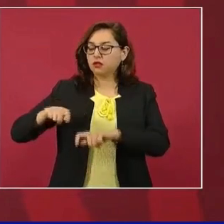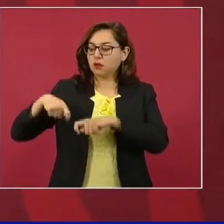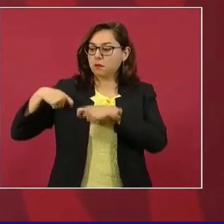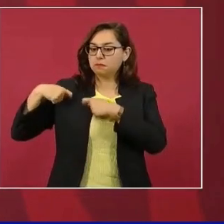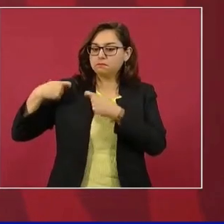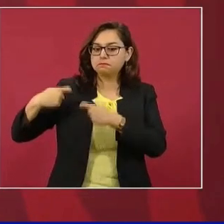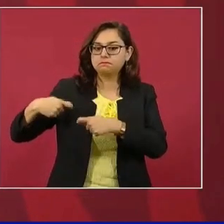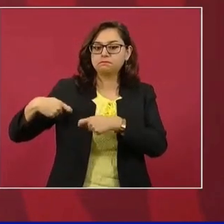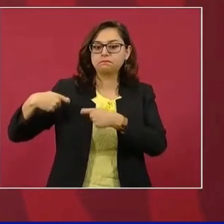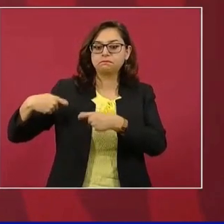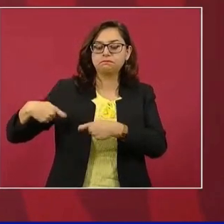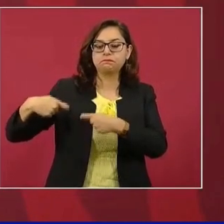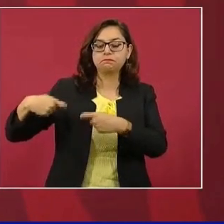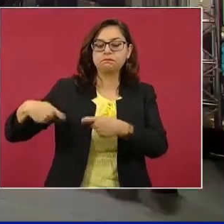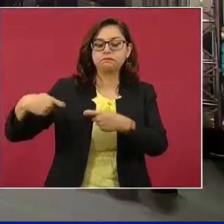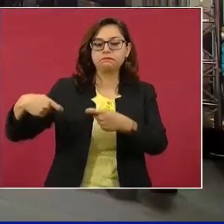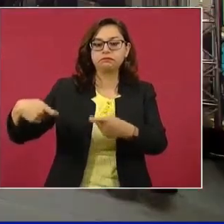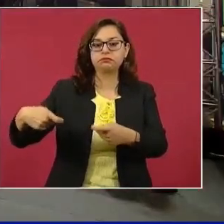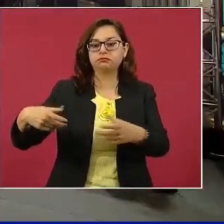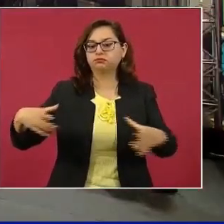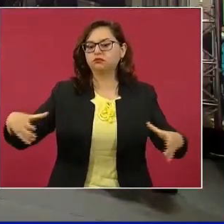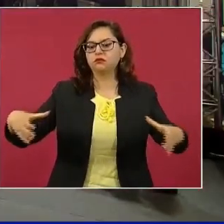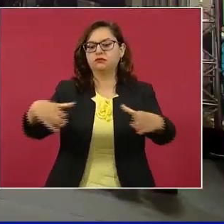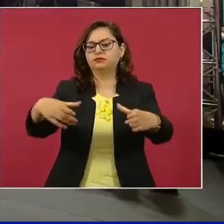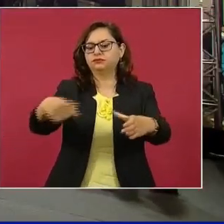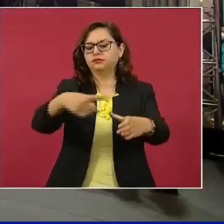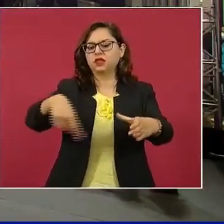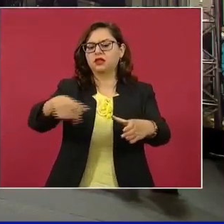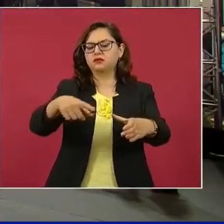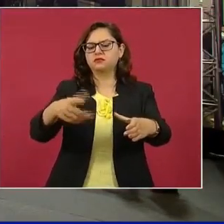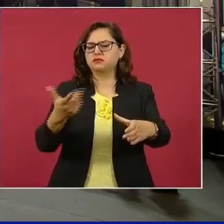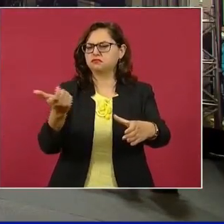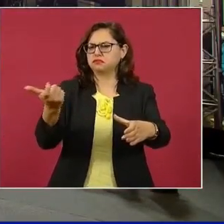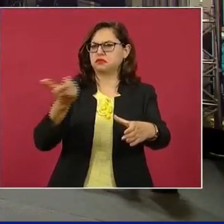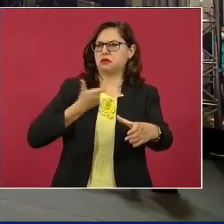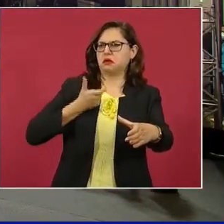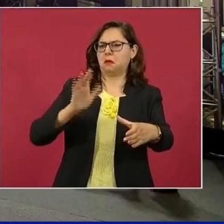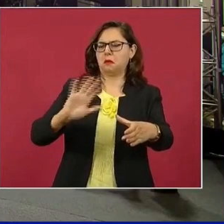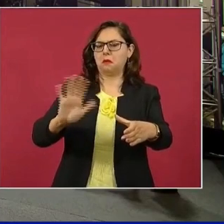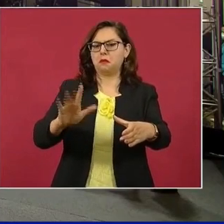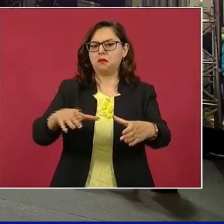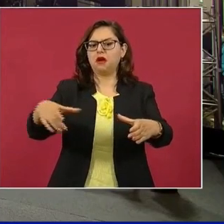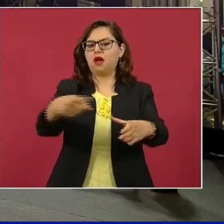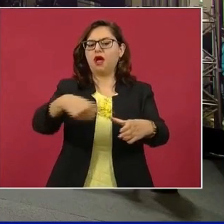Y durante todo el tiempo han pensado de una manera,